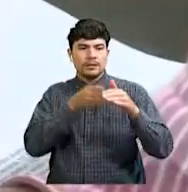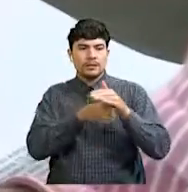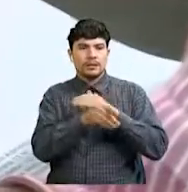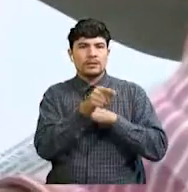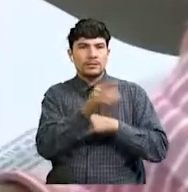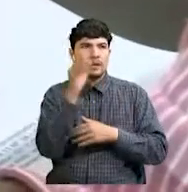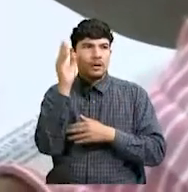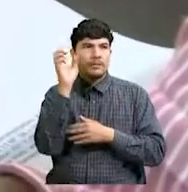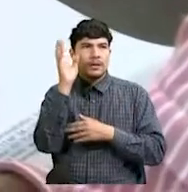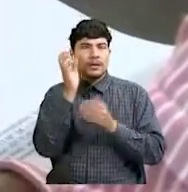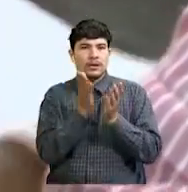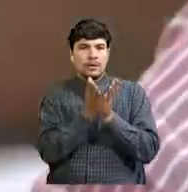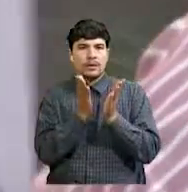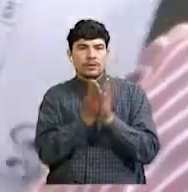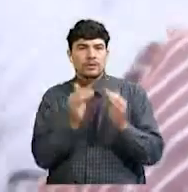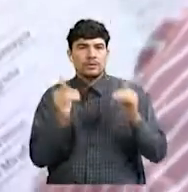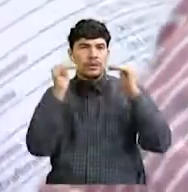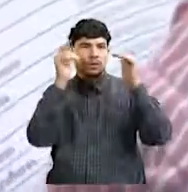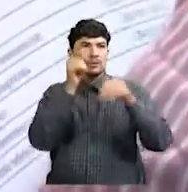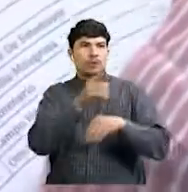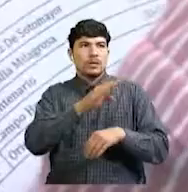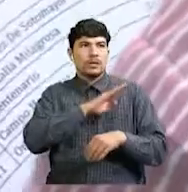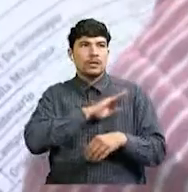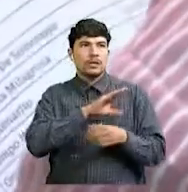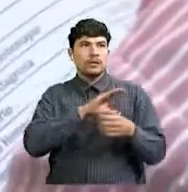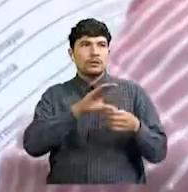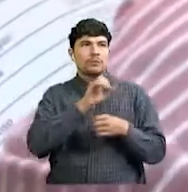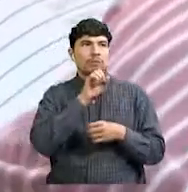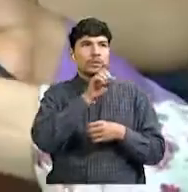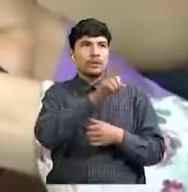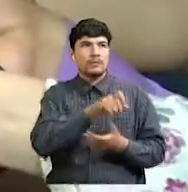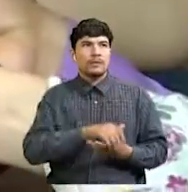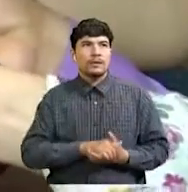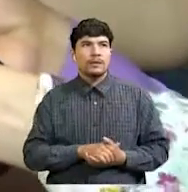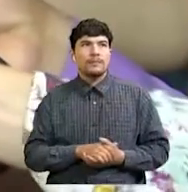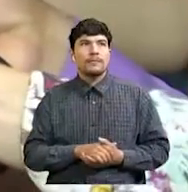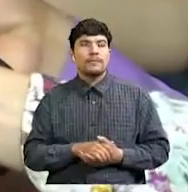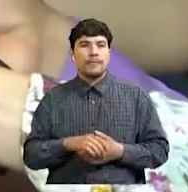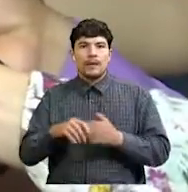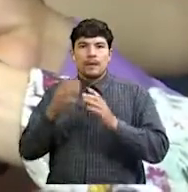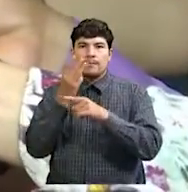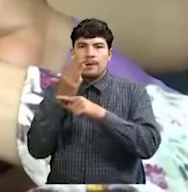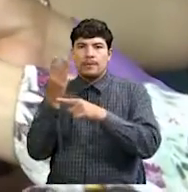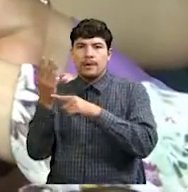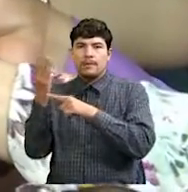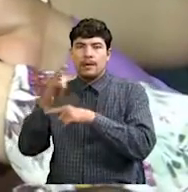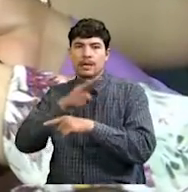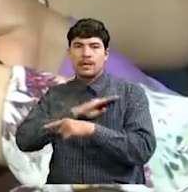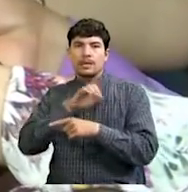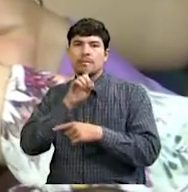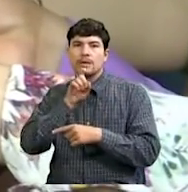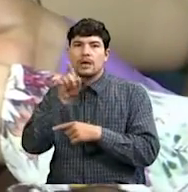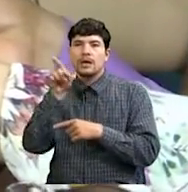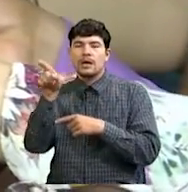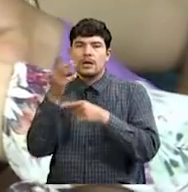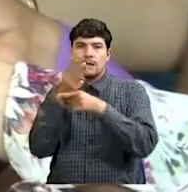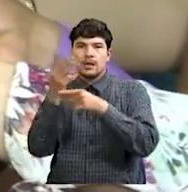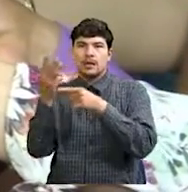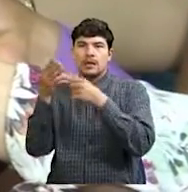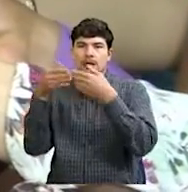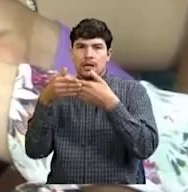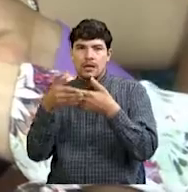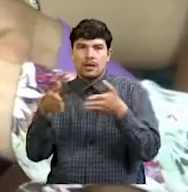becas de educación superior de la alcaldía de bucaramanga en la página de la alcaldía de bucaramanga va a estar publicada